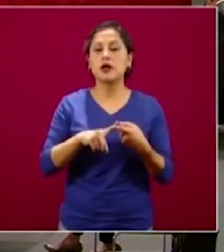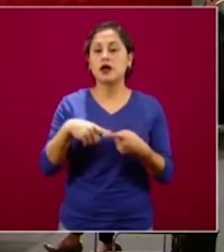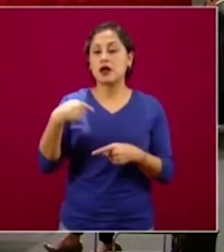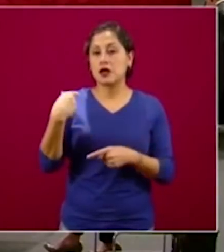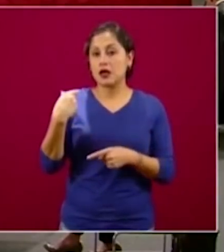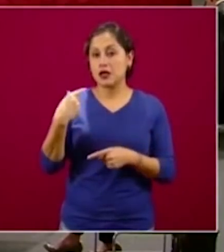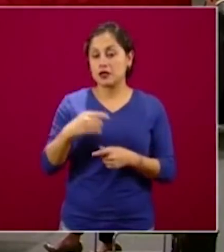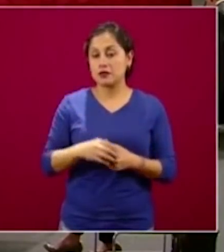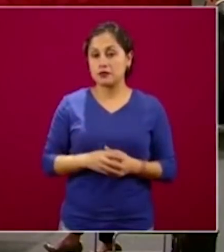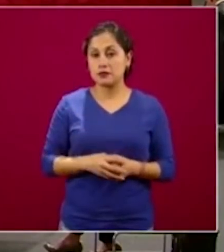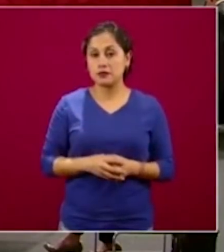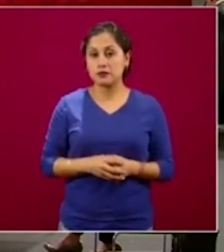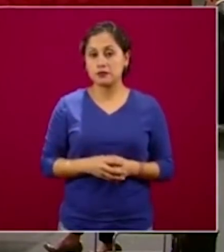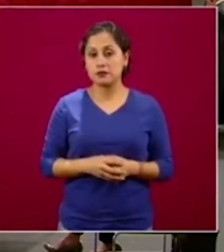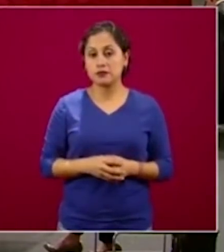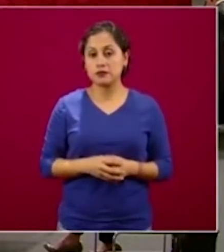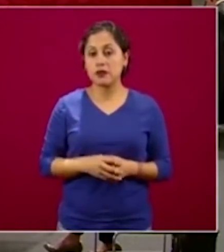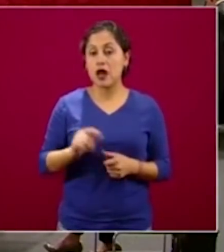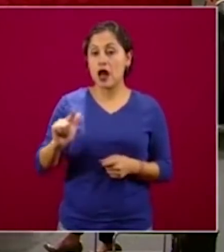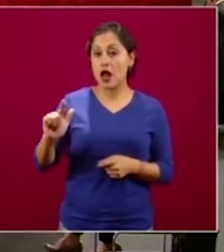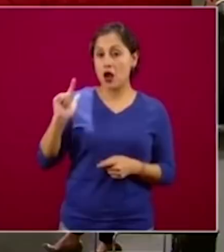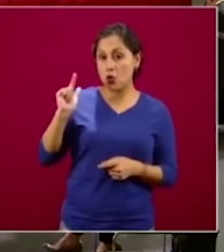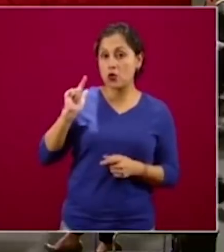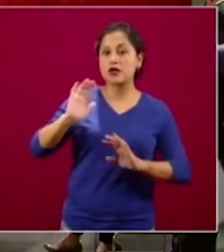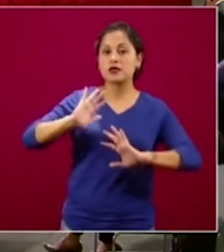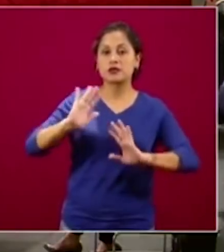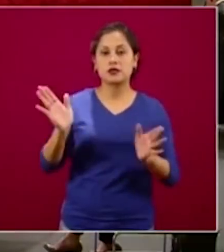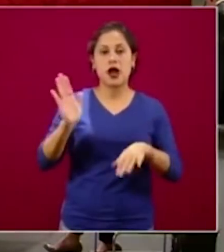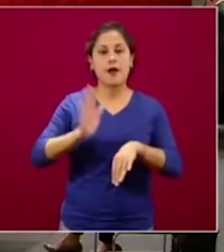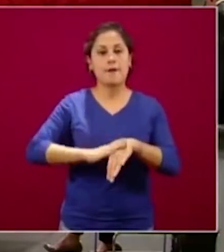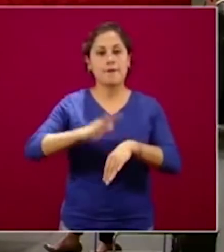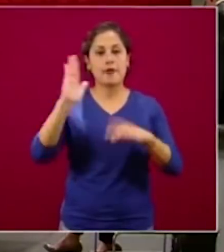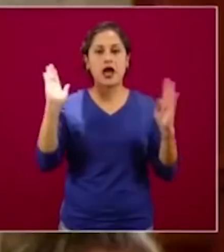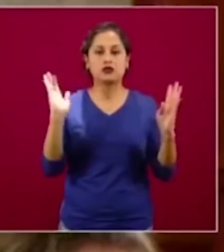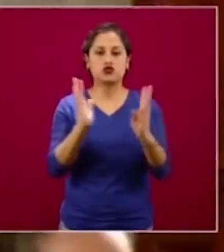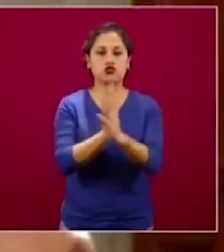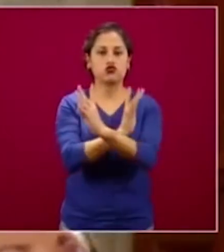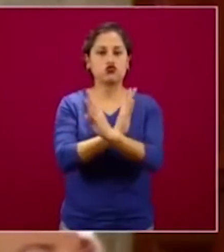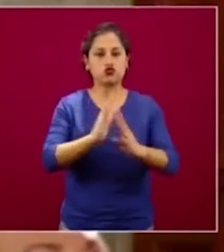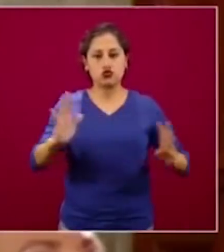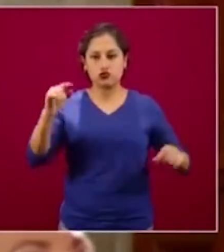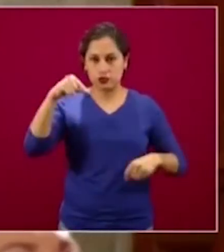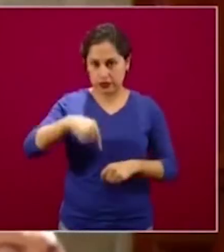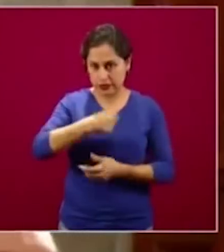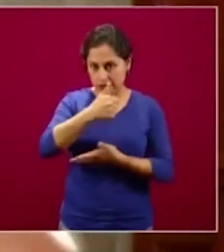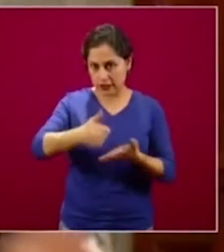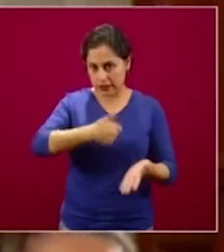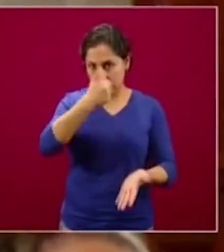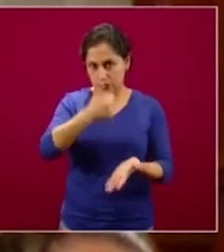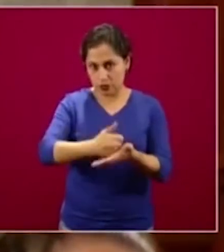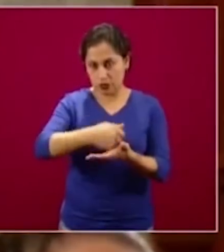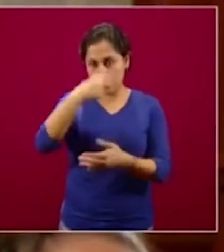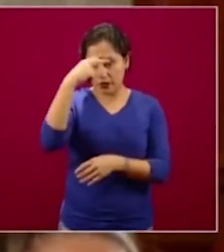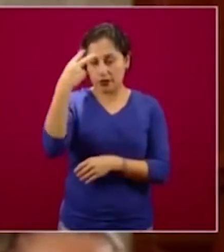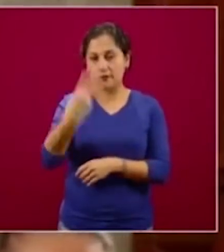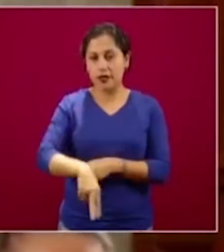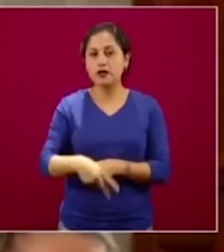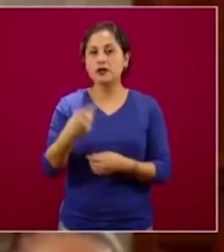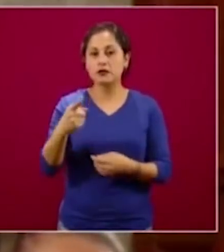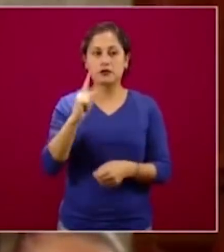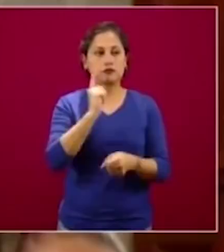lunes, ha incrementado la movilidad, y principalmente aquí en la ciudad, y se ha visto más gente, más